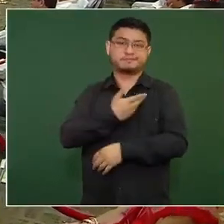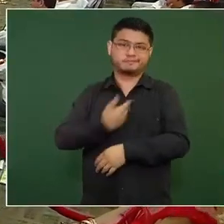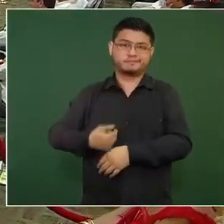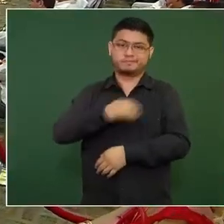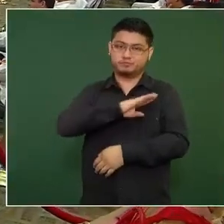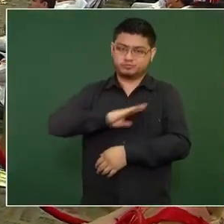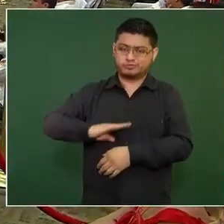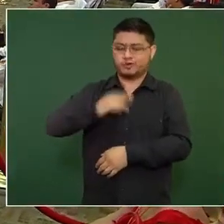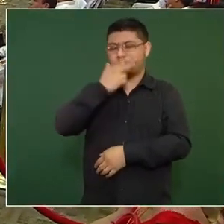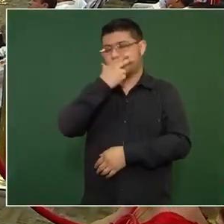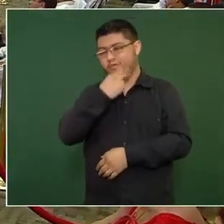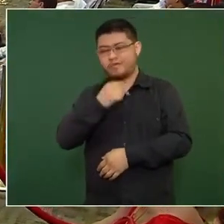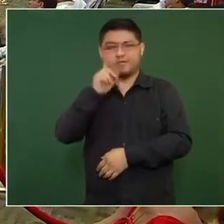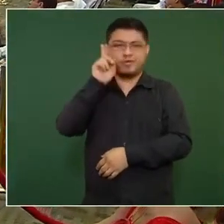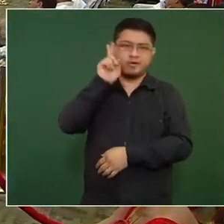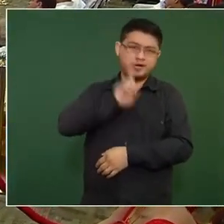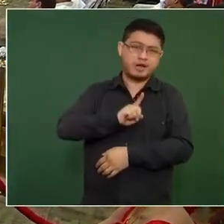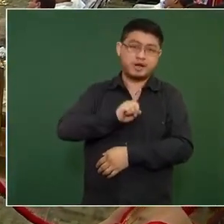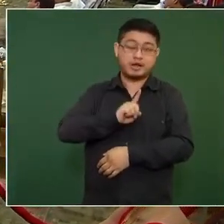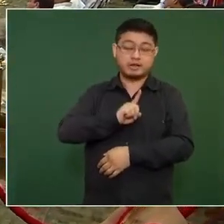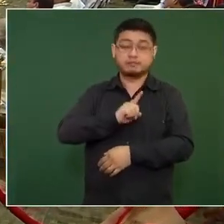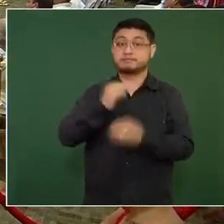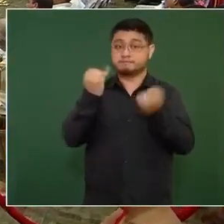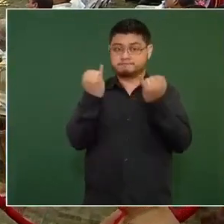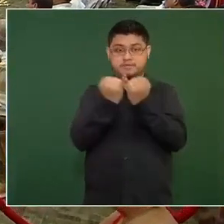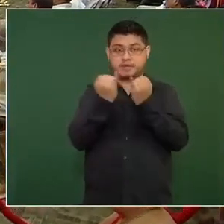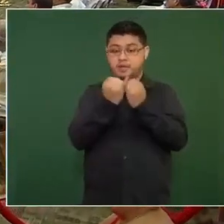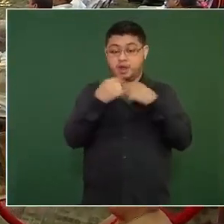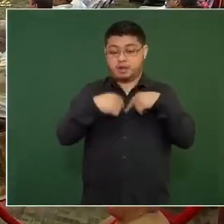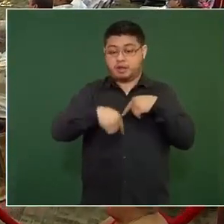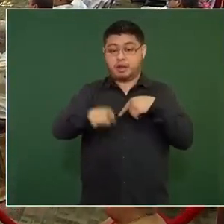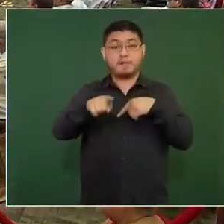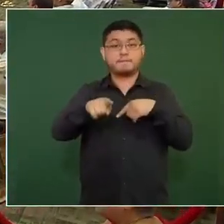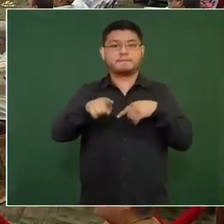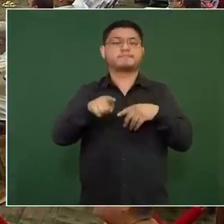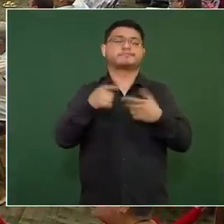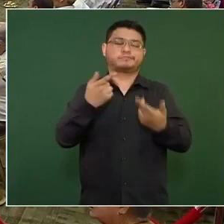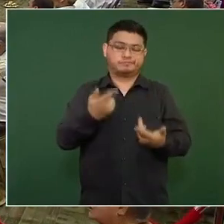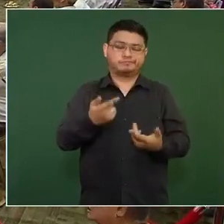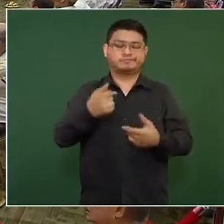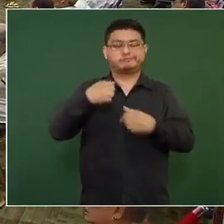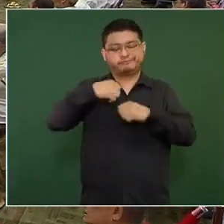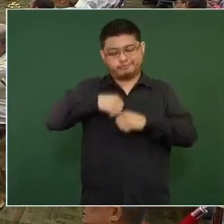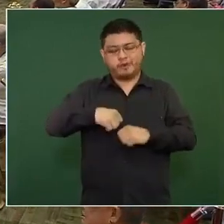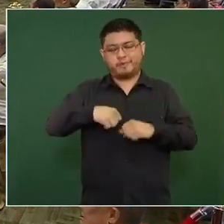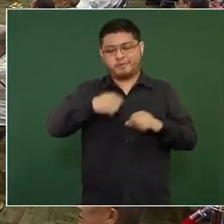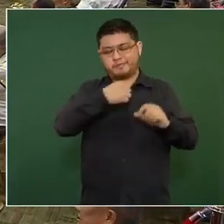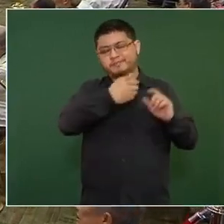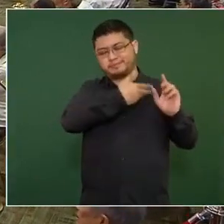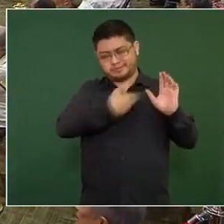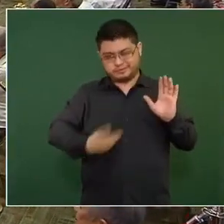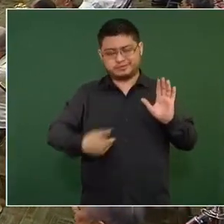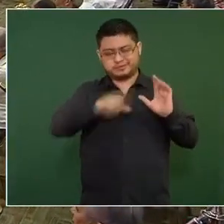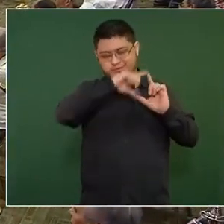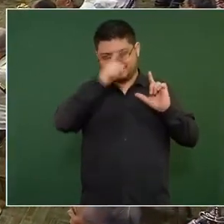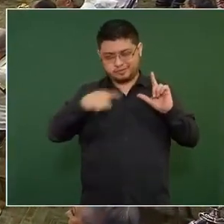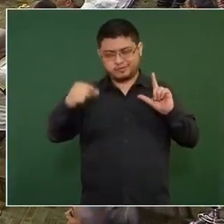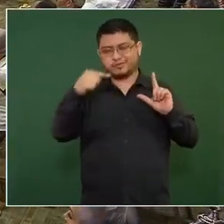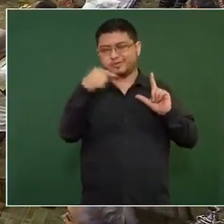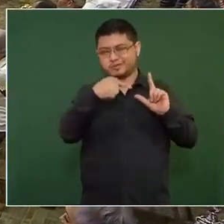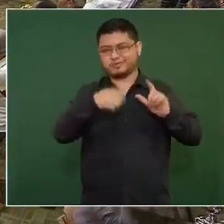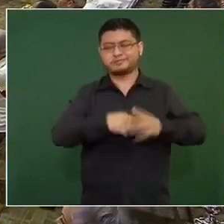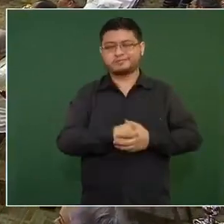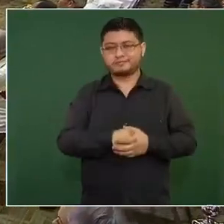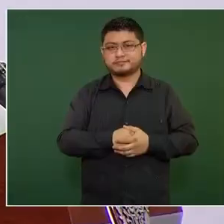hombres, la presidencia de la República. Entonces, 9 estados van a tener elecciones